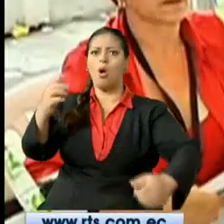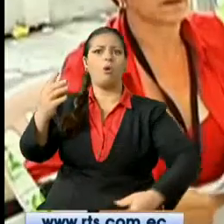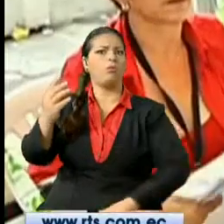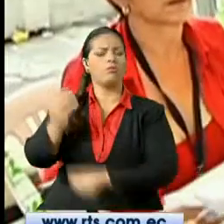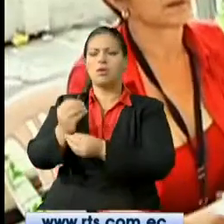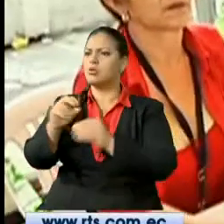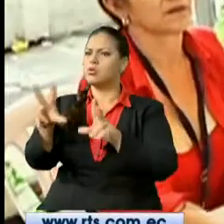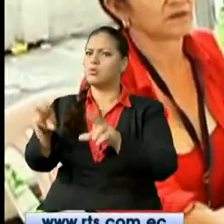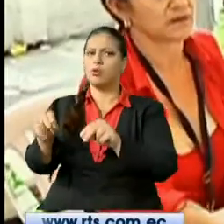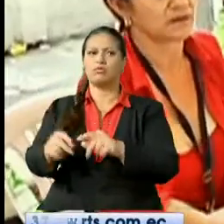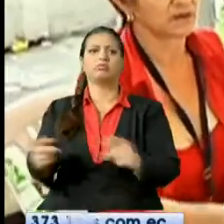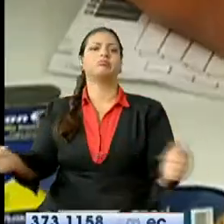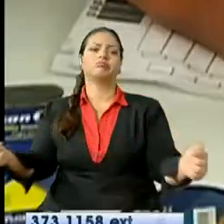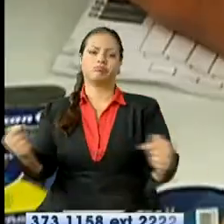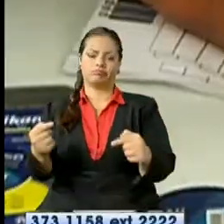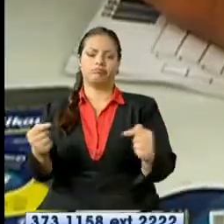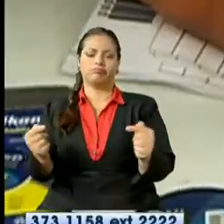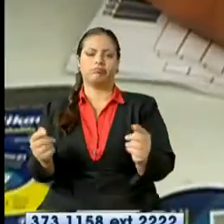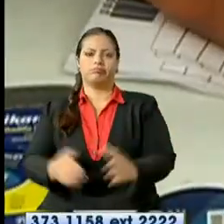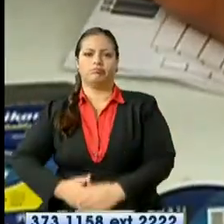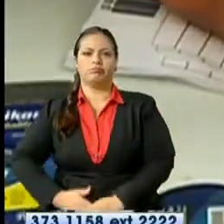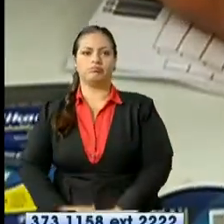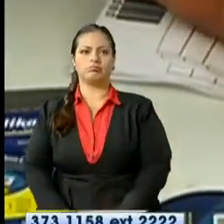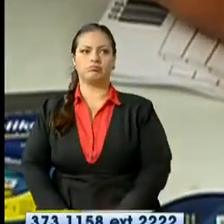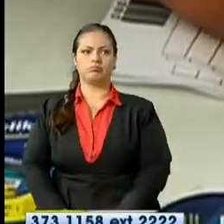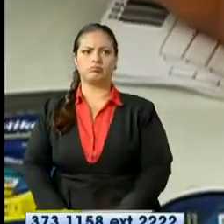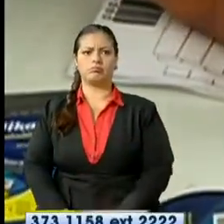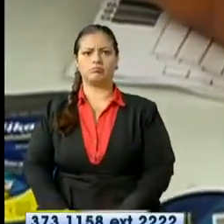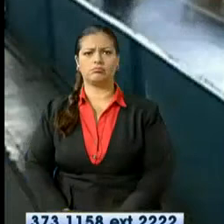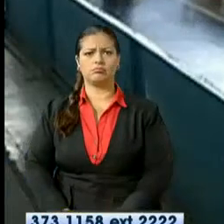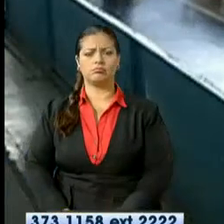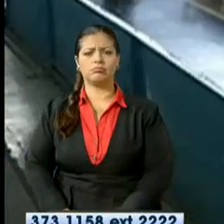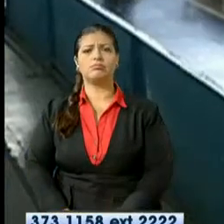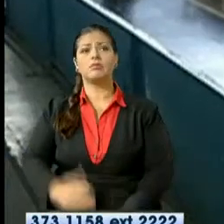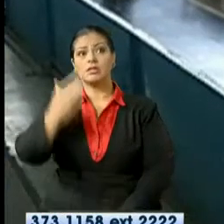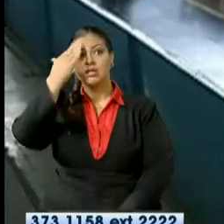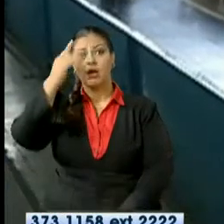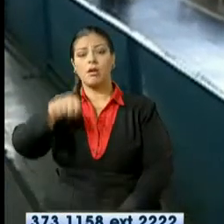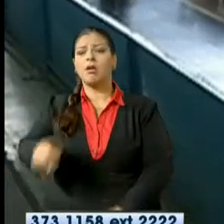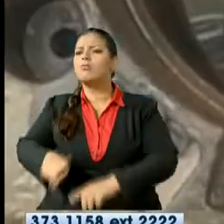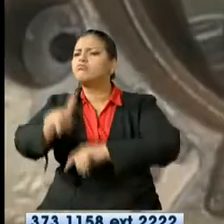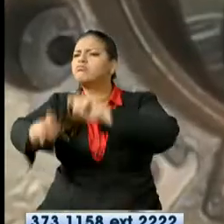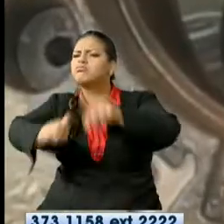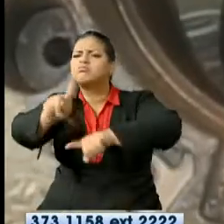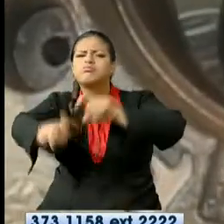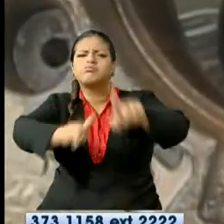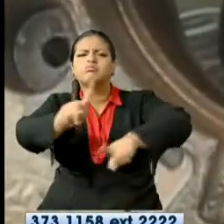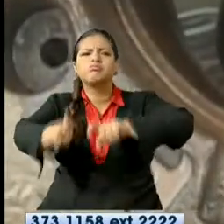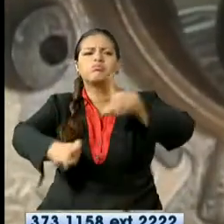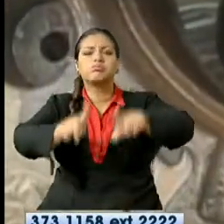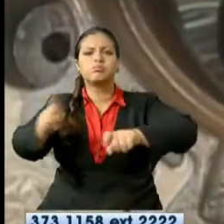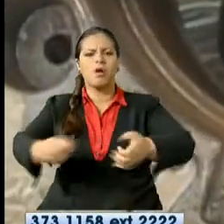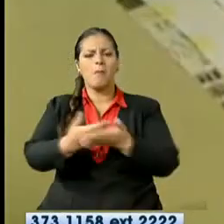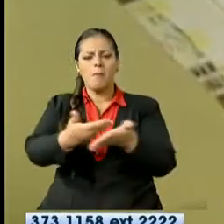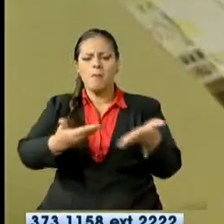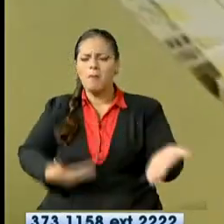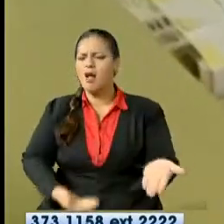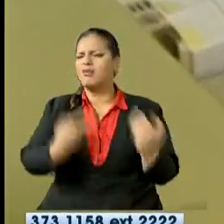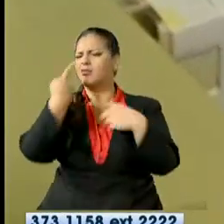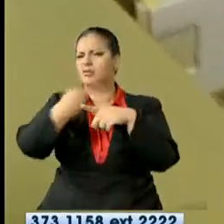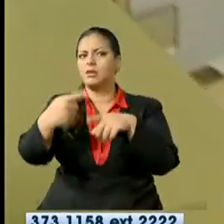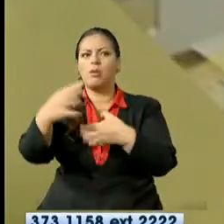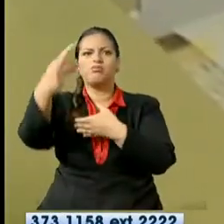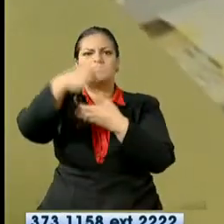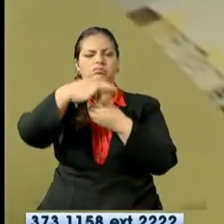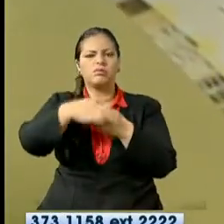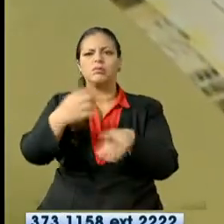Que no es pertinente realizar una consulta popular que costaría más de 6 millones de dólares, tomando en cuenta la difícil situación económica